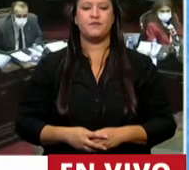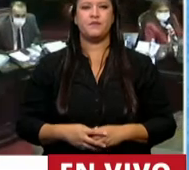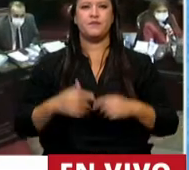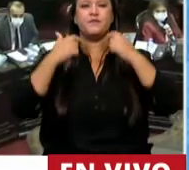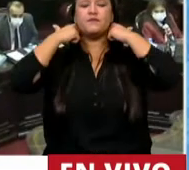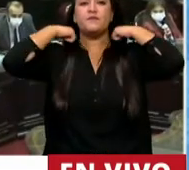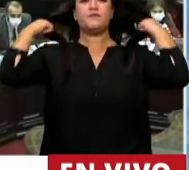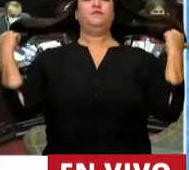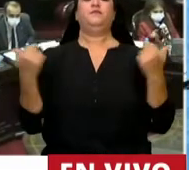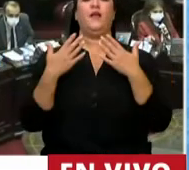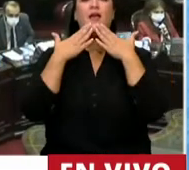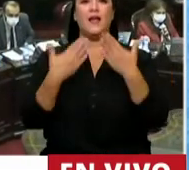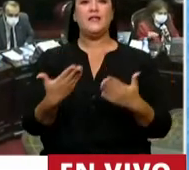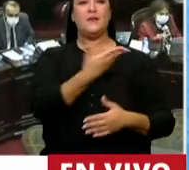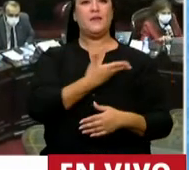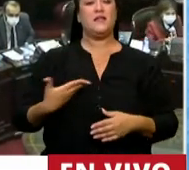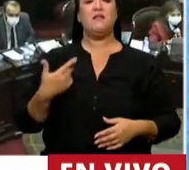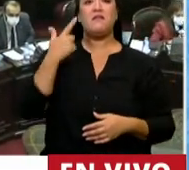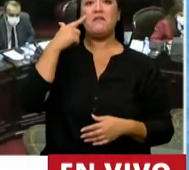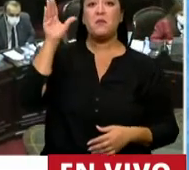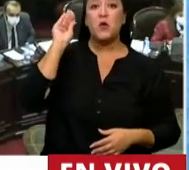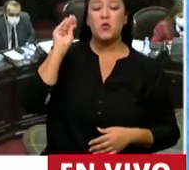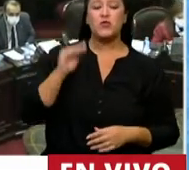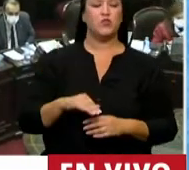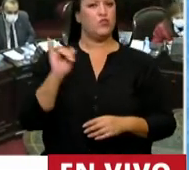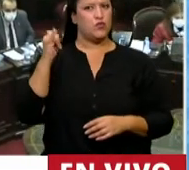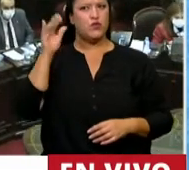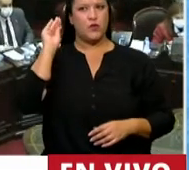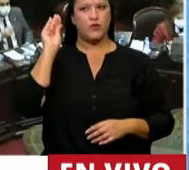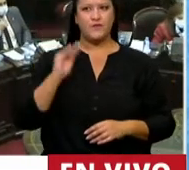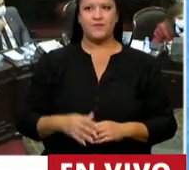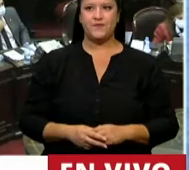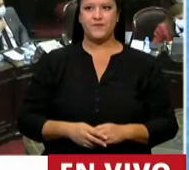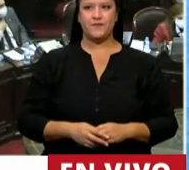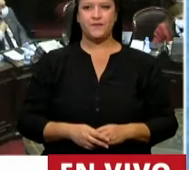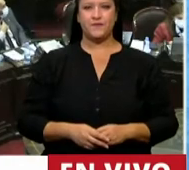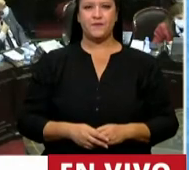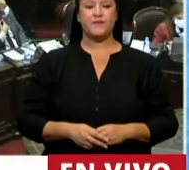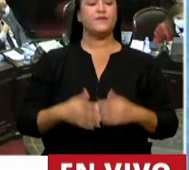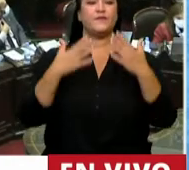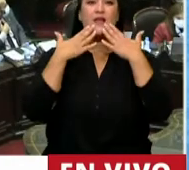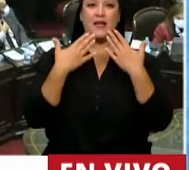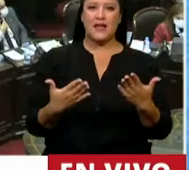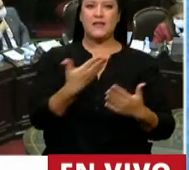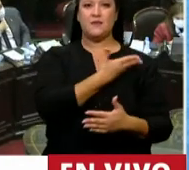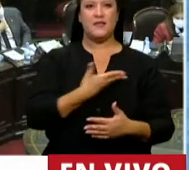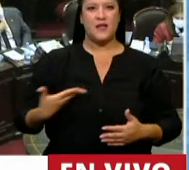Gracias, presidenta. ¿Se me escucha? Sí, Carlos, se escucha. Muchas gracias,